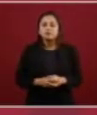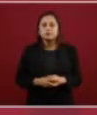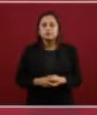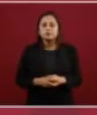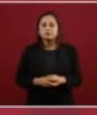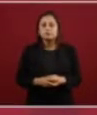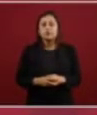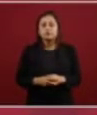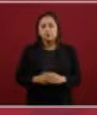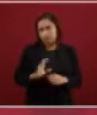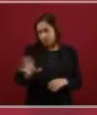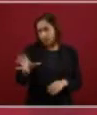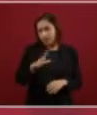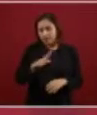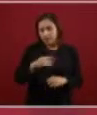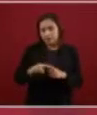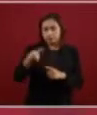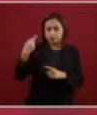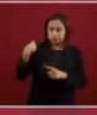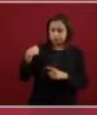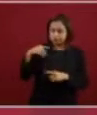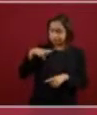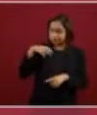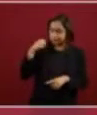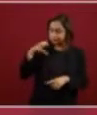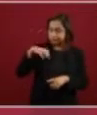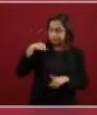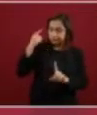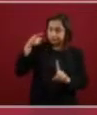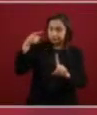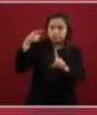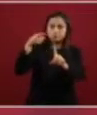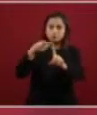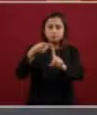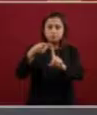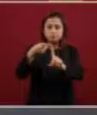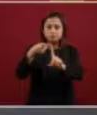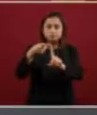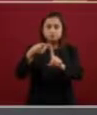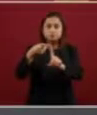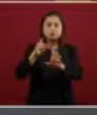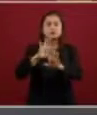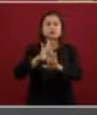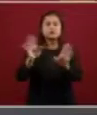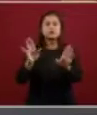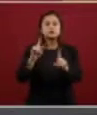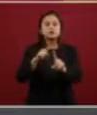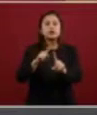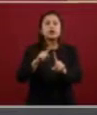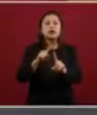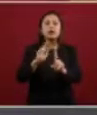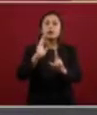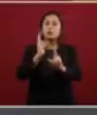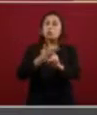manifestándose en cuanto al incremento de homicidios en el país y se